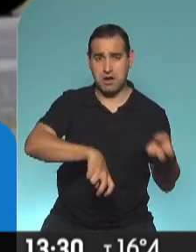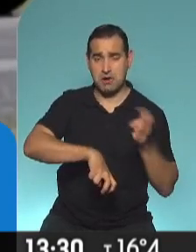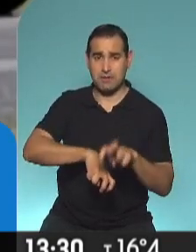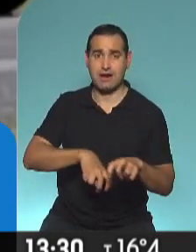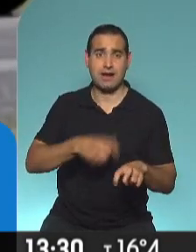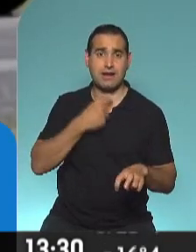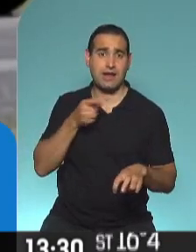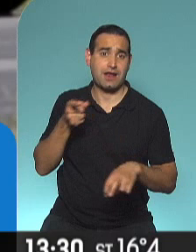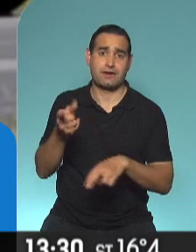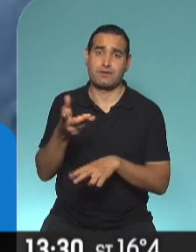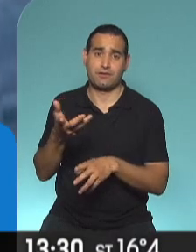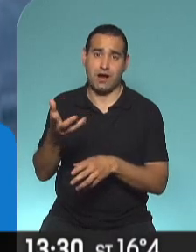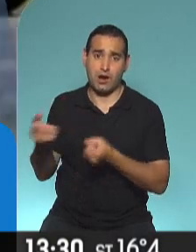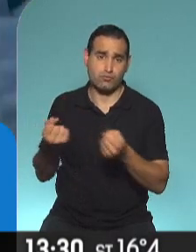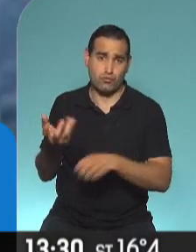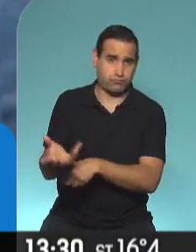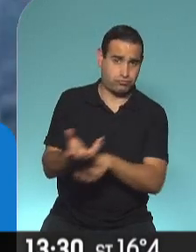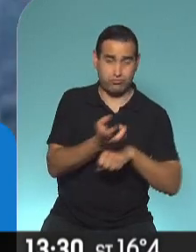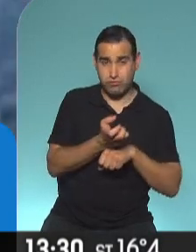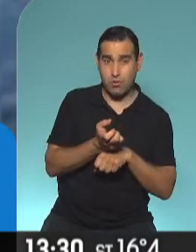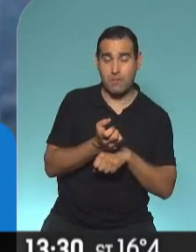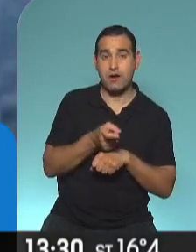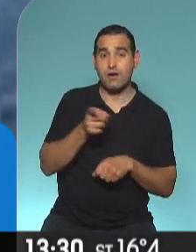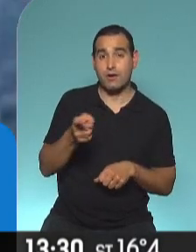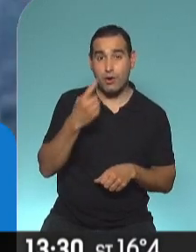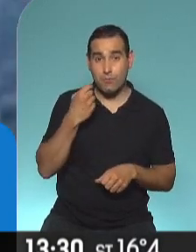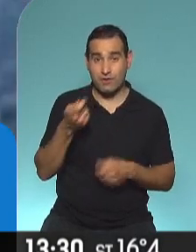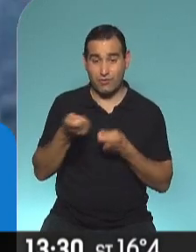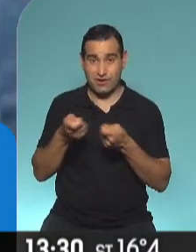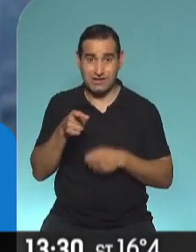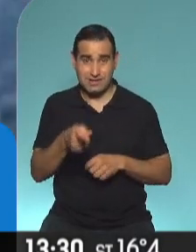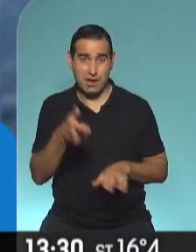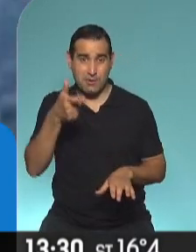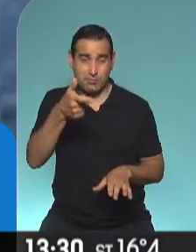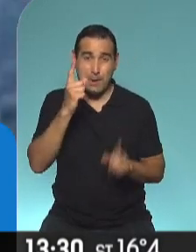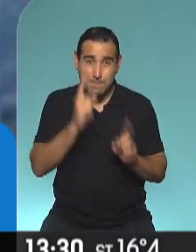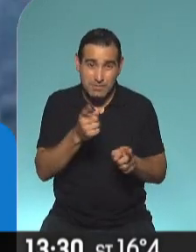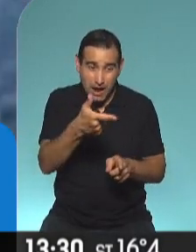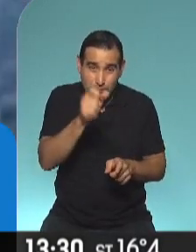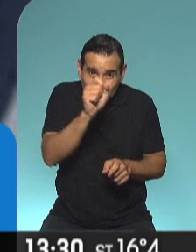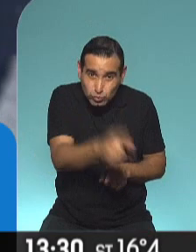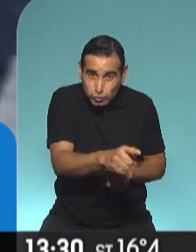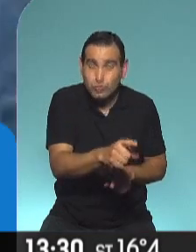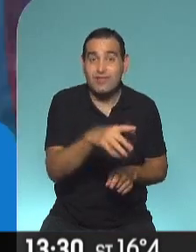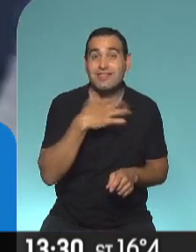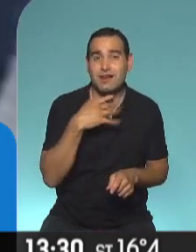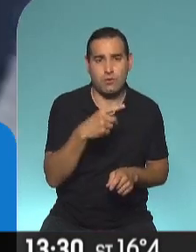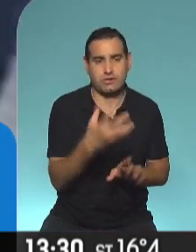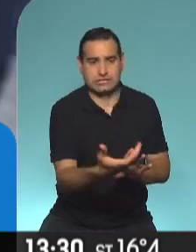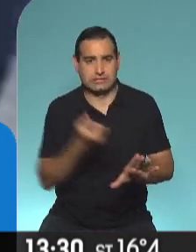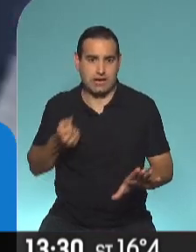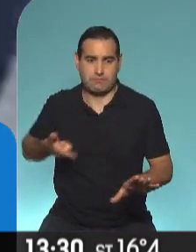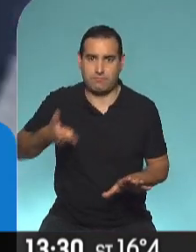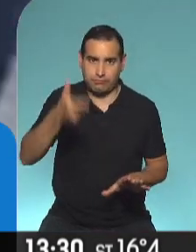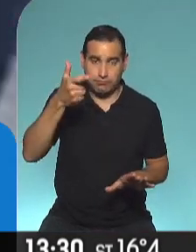intentaron sustraerle su vehículo. Le disparó el comerciante con la misma arma que tenía el atacante.